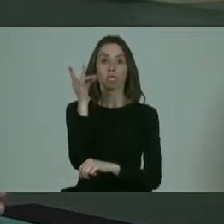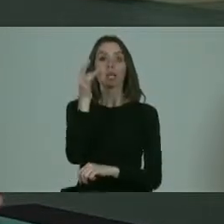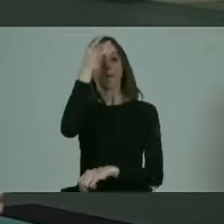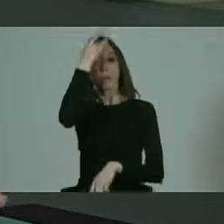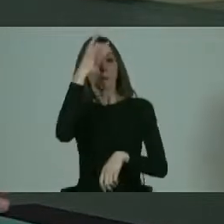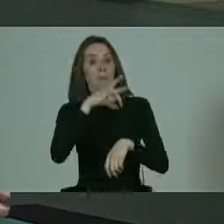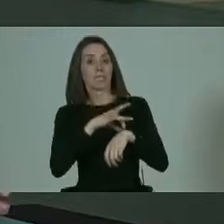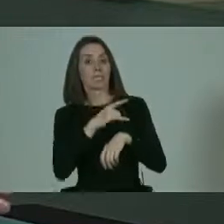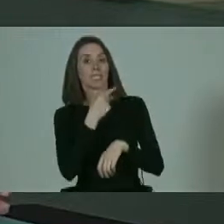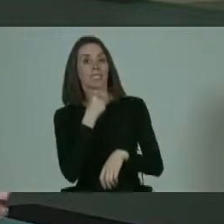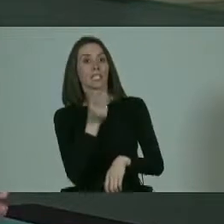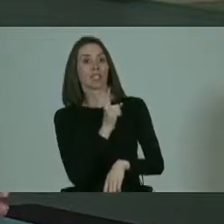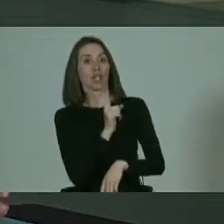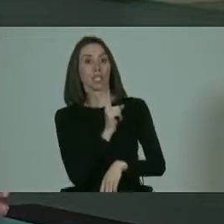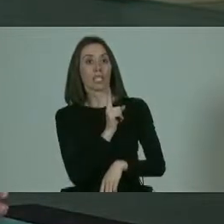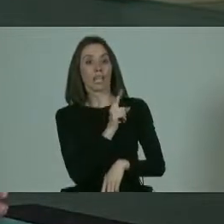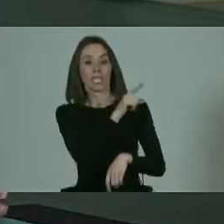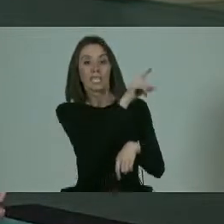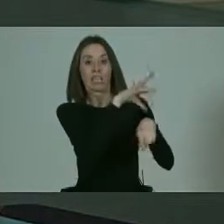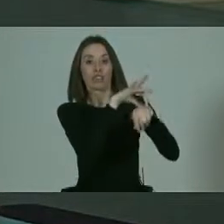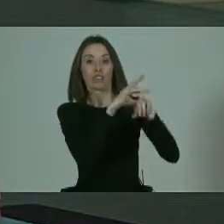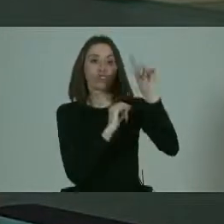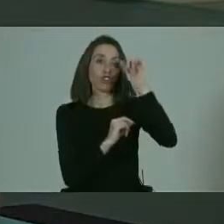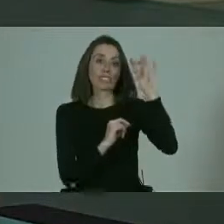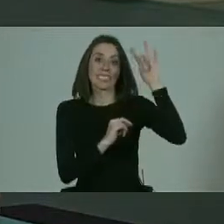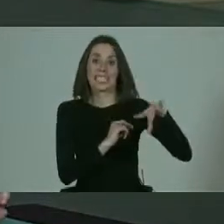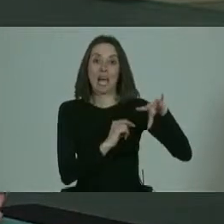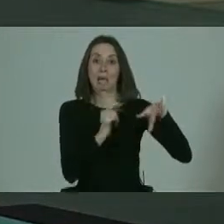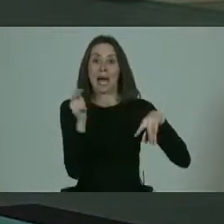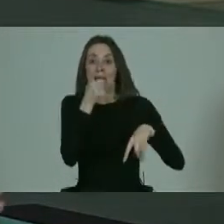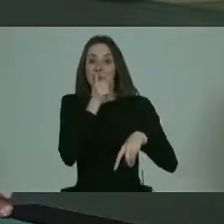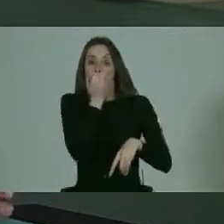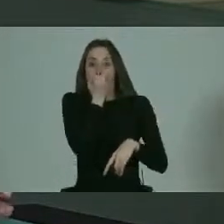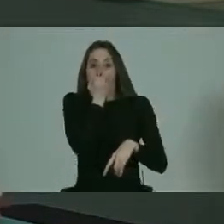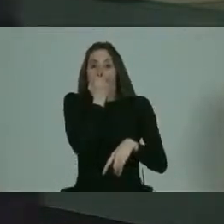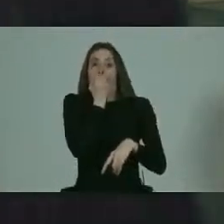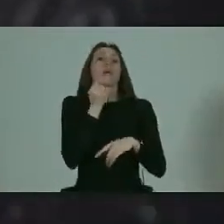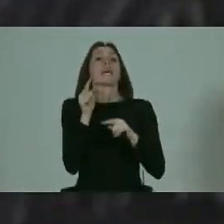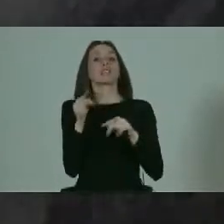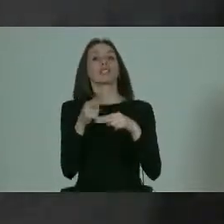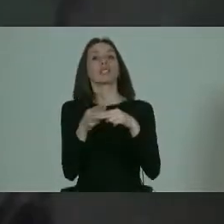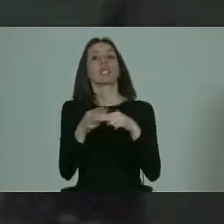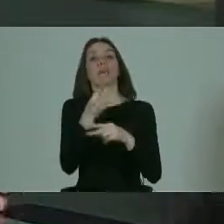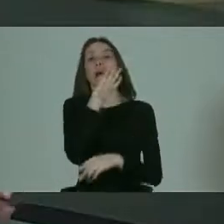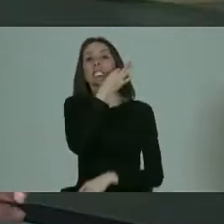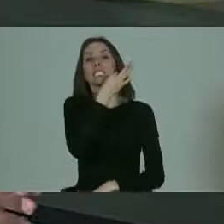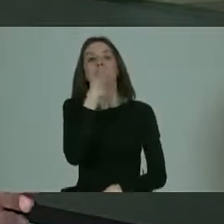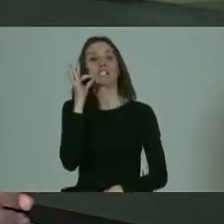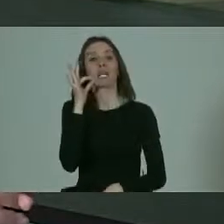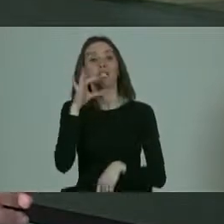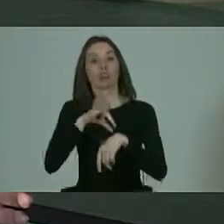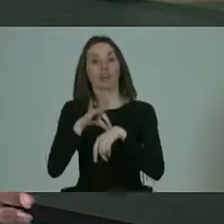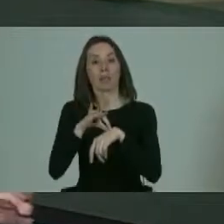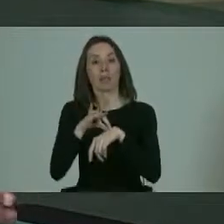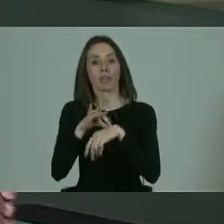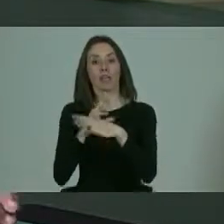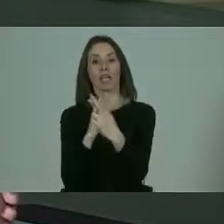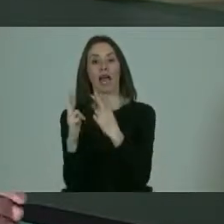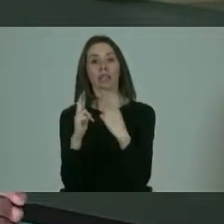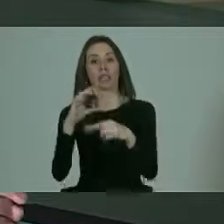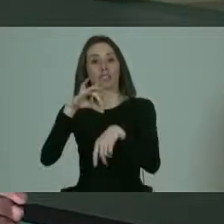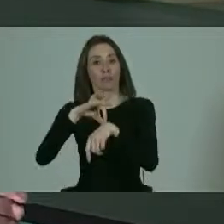paciente a lo mejor ni quería que el médico lo supiera esta ha sido la base del secreto médico en la relación asistencial tradicional